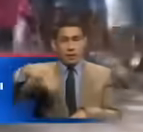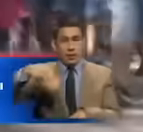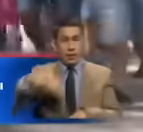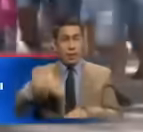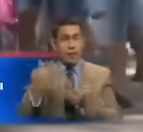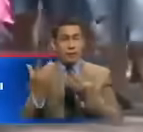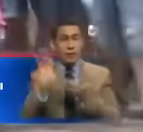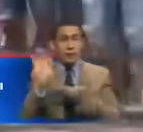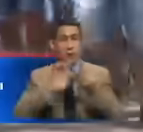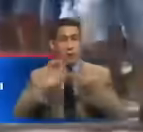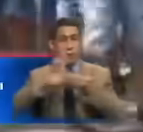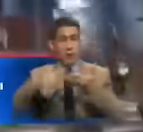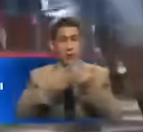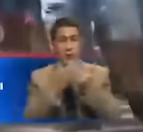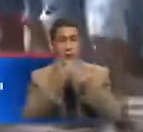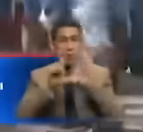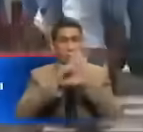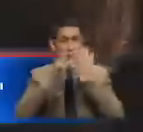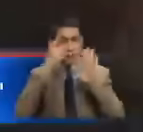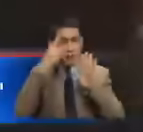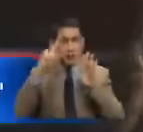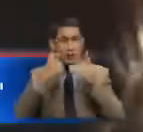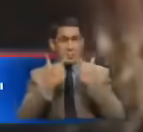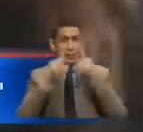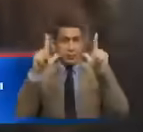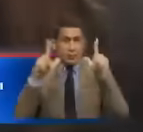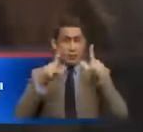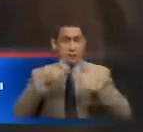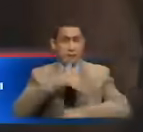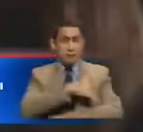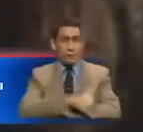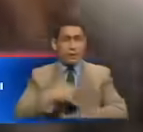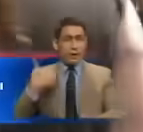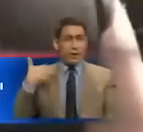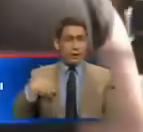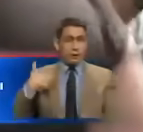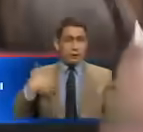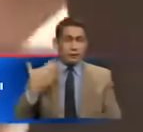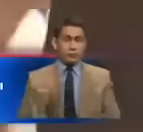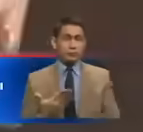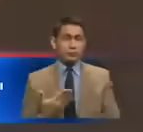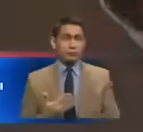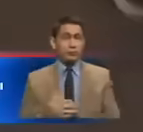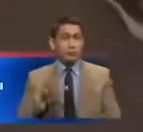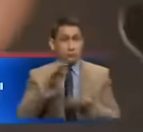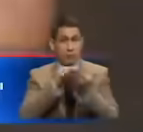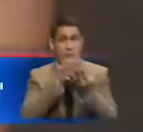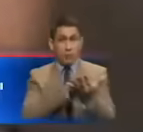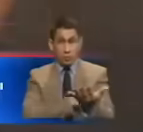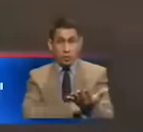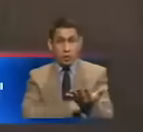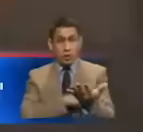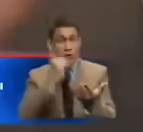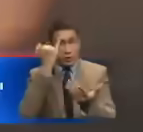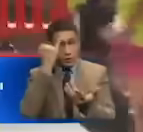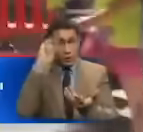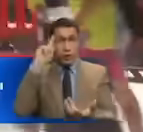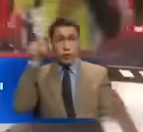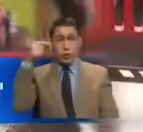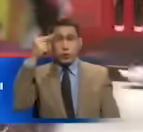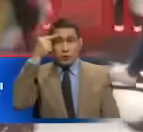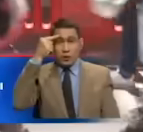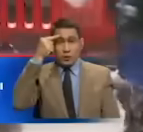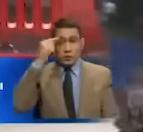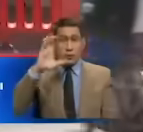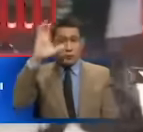y Puntos de Partida para la Libertad de los Argentinos, conocida como Ley Ómnibus, el proyecto estrella del Ejecutivo de Javier Milei, con